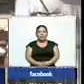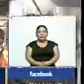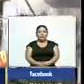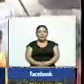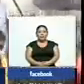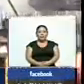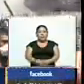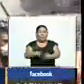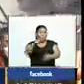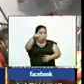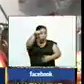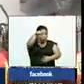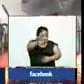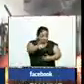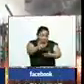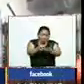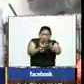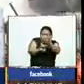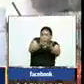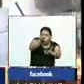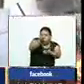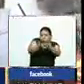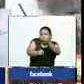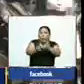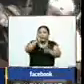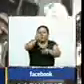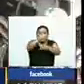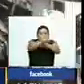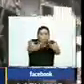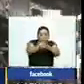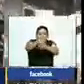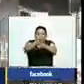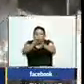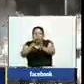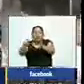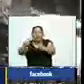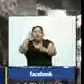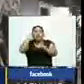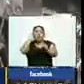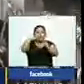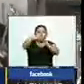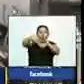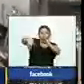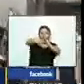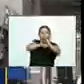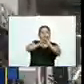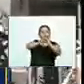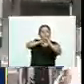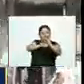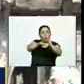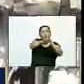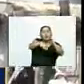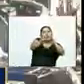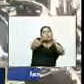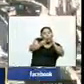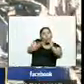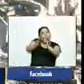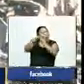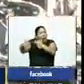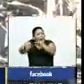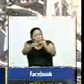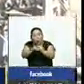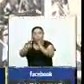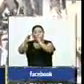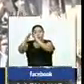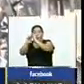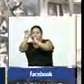Un incendio consumió por completo tres locales ubicados en la sexta avenida sur, un comedor, una venta de antigüedades y